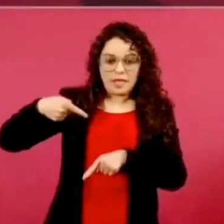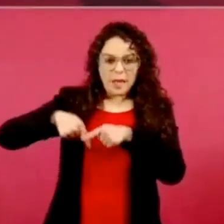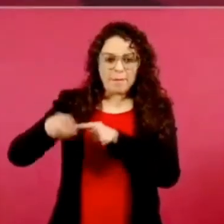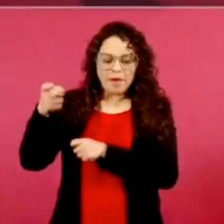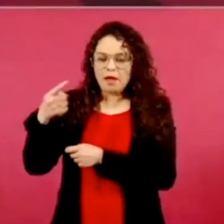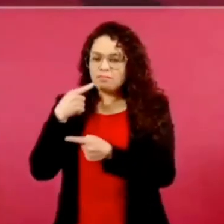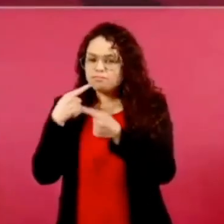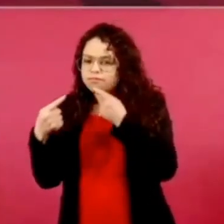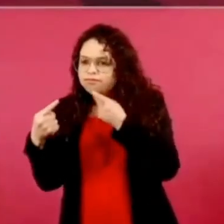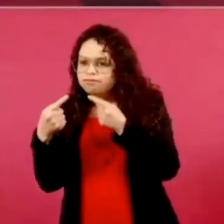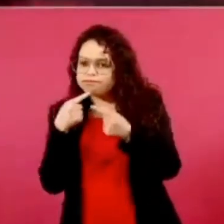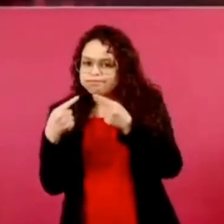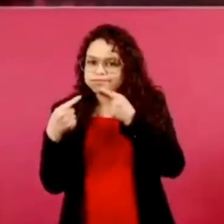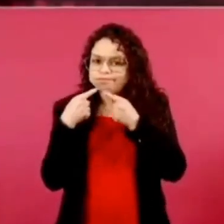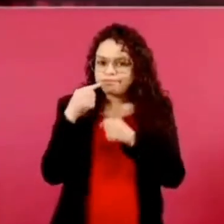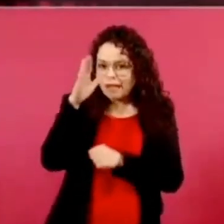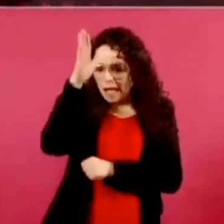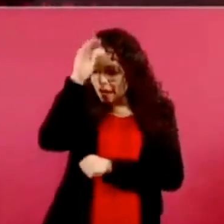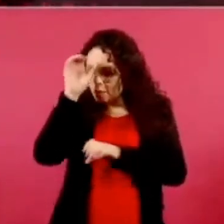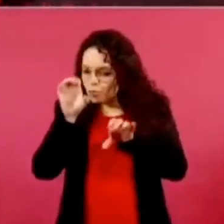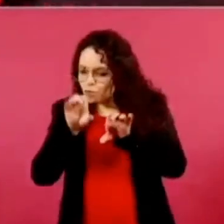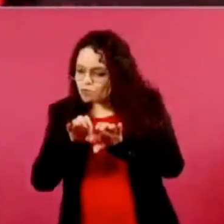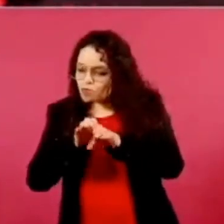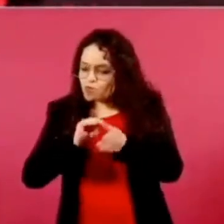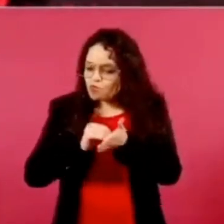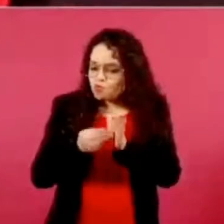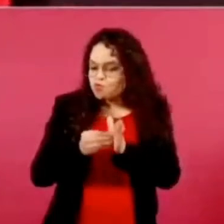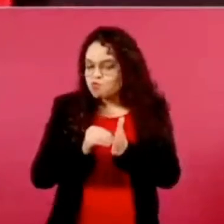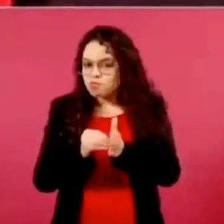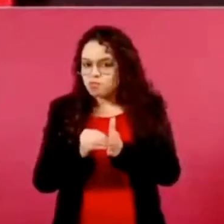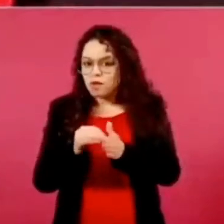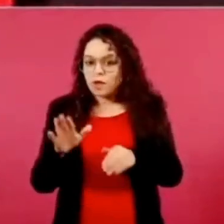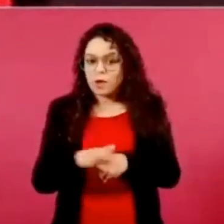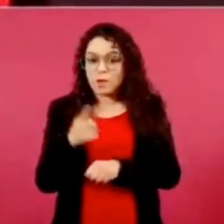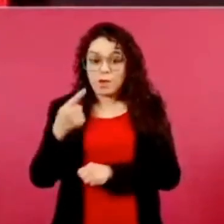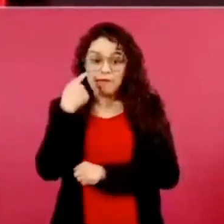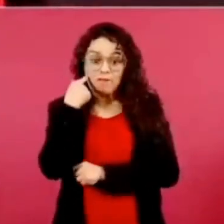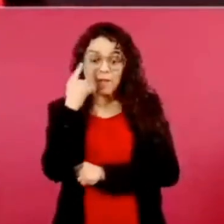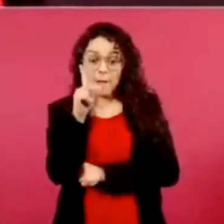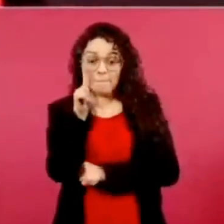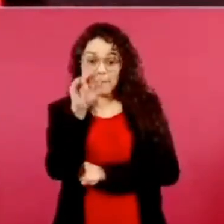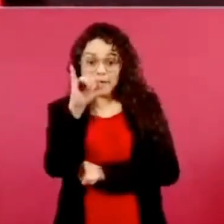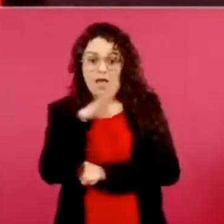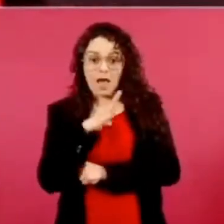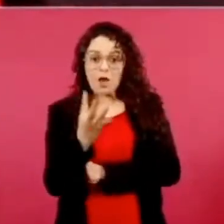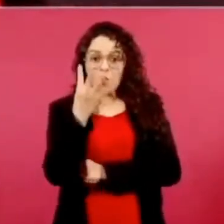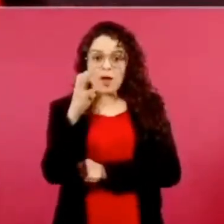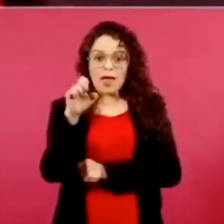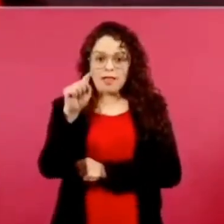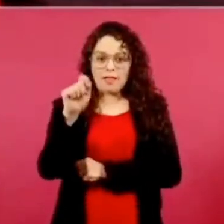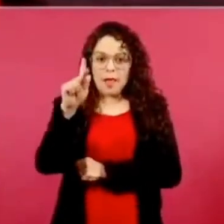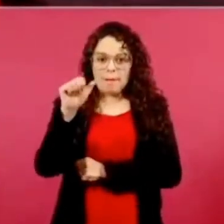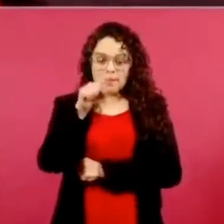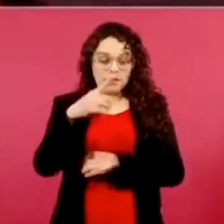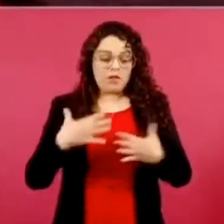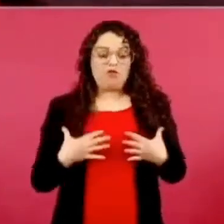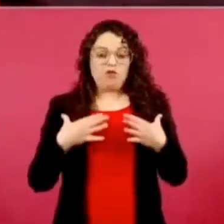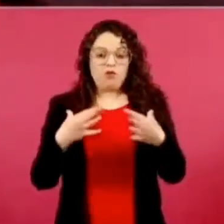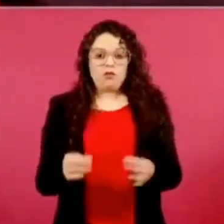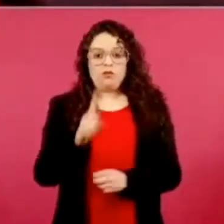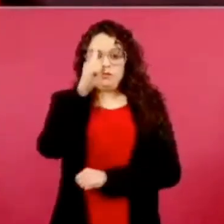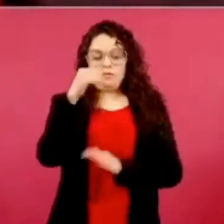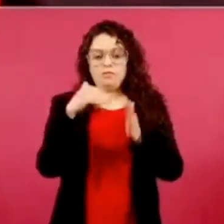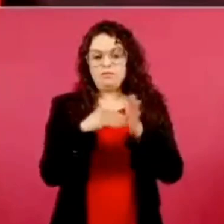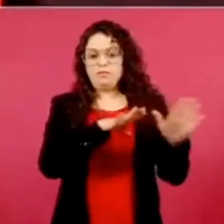El PRI tiene 4 etapas. Nace en